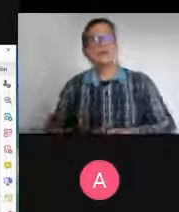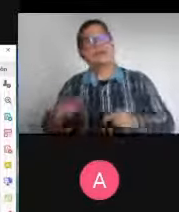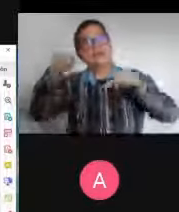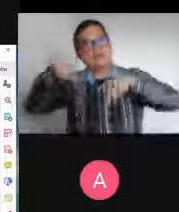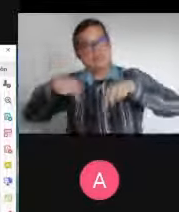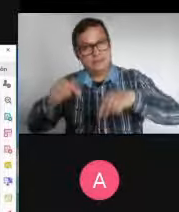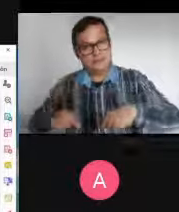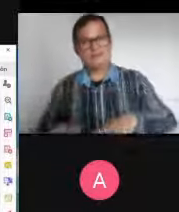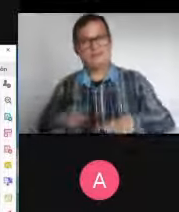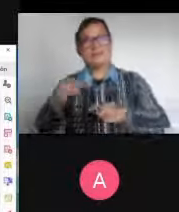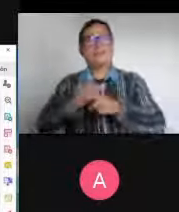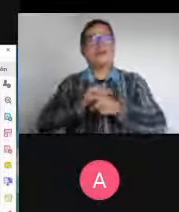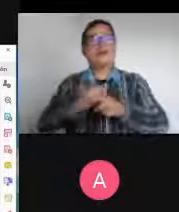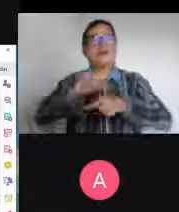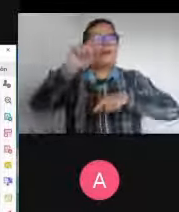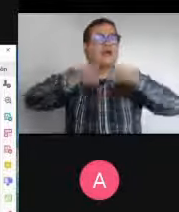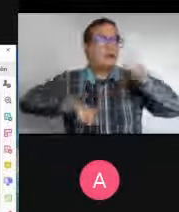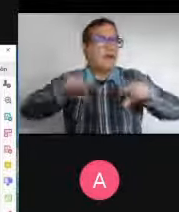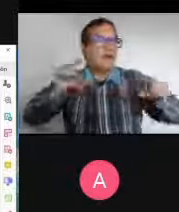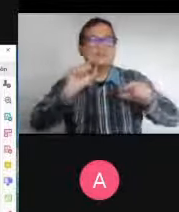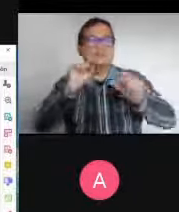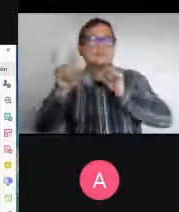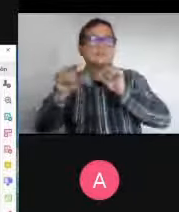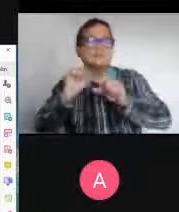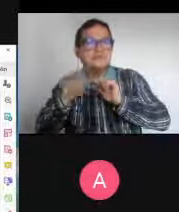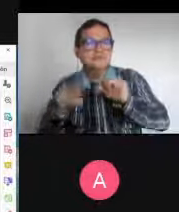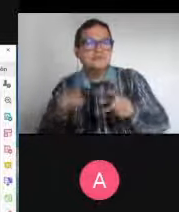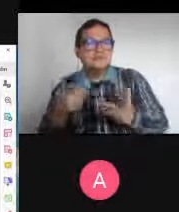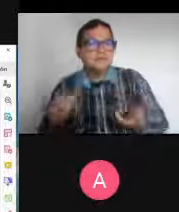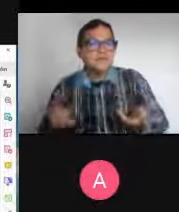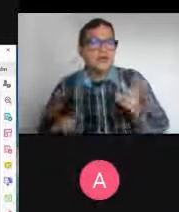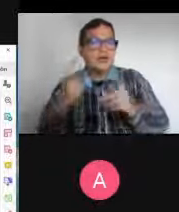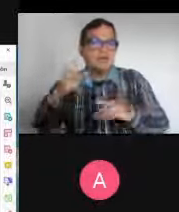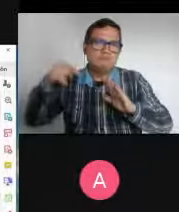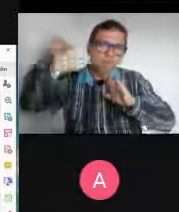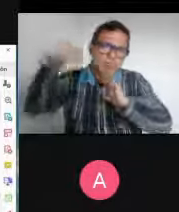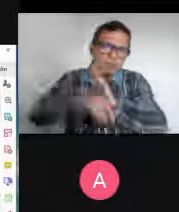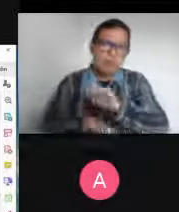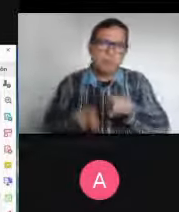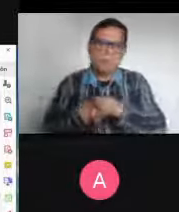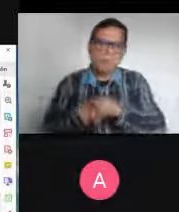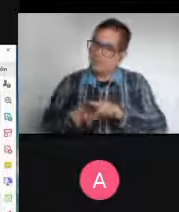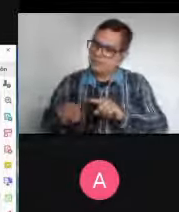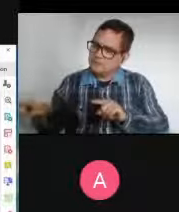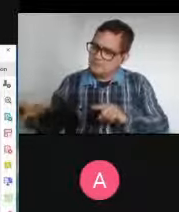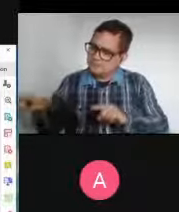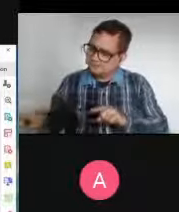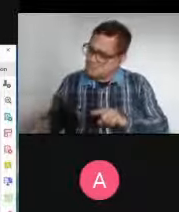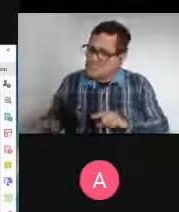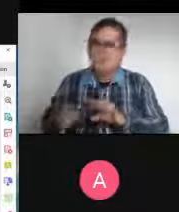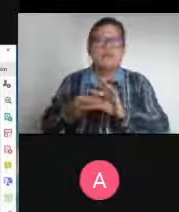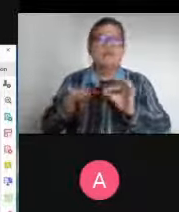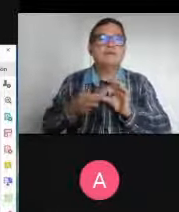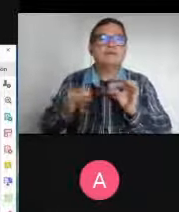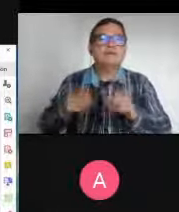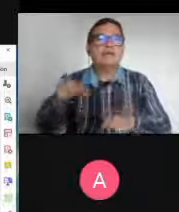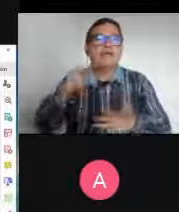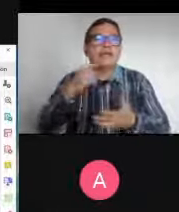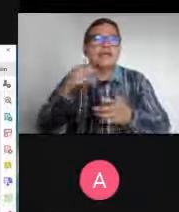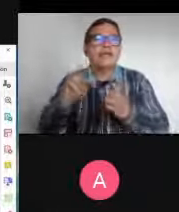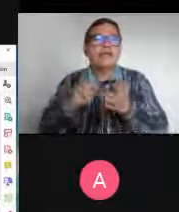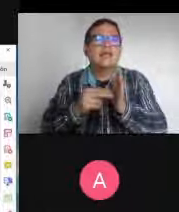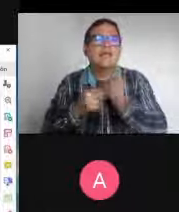aparecen algunas preguntas. La idea es que las profundicemos, las investiguemos y pues de acuerdo a la práctica